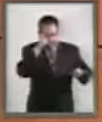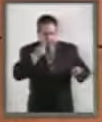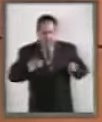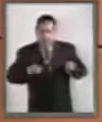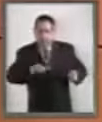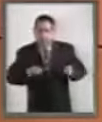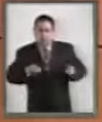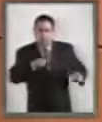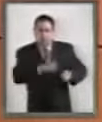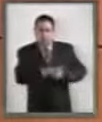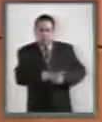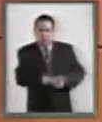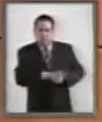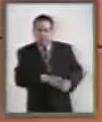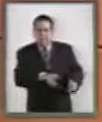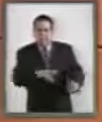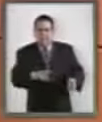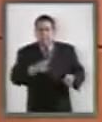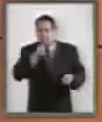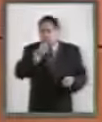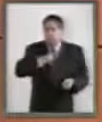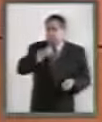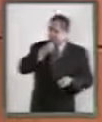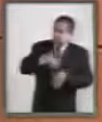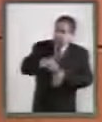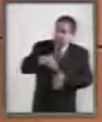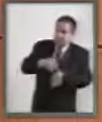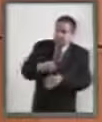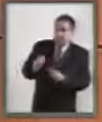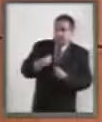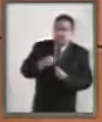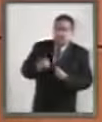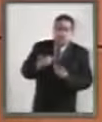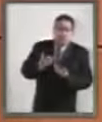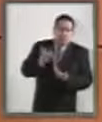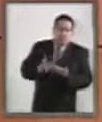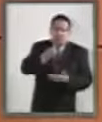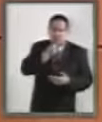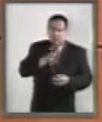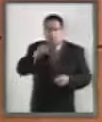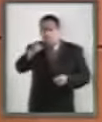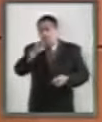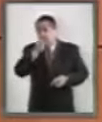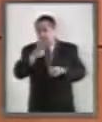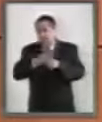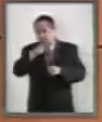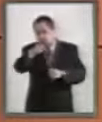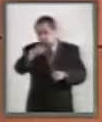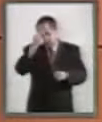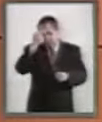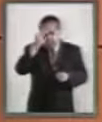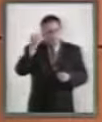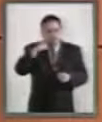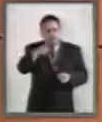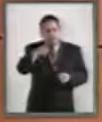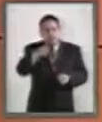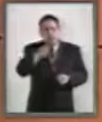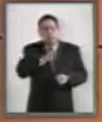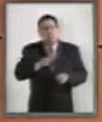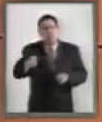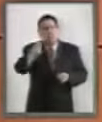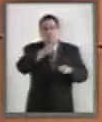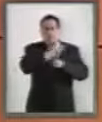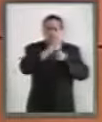pobres sometidos a esa política social que usted, señor secretario, en su recorrido por